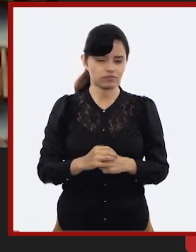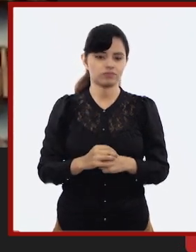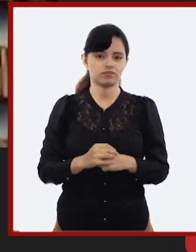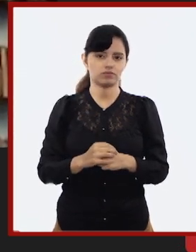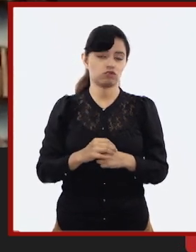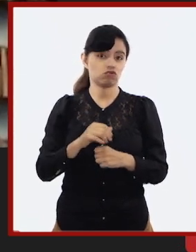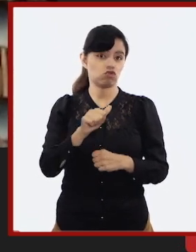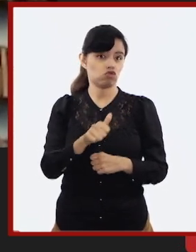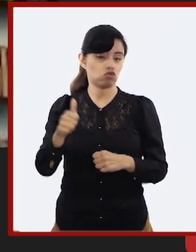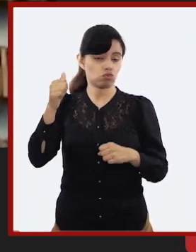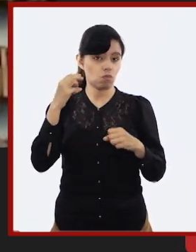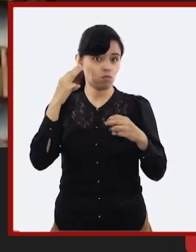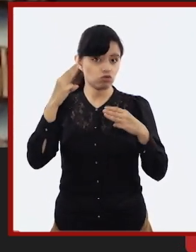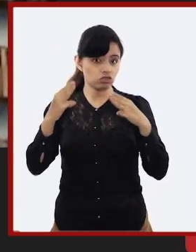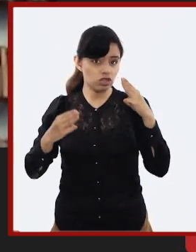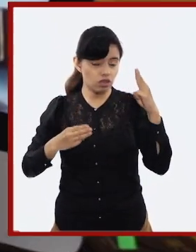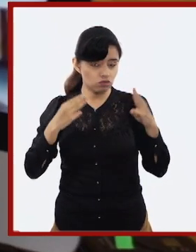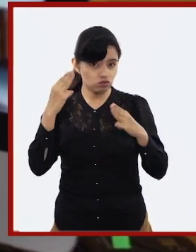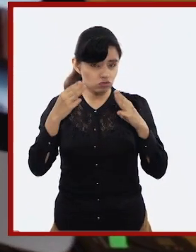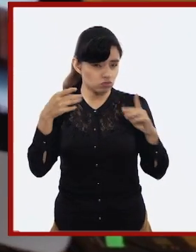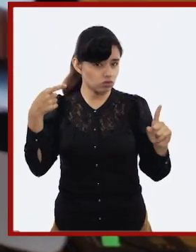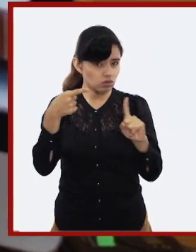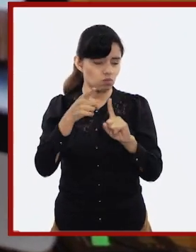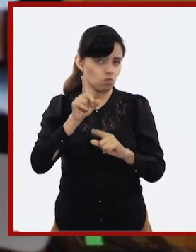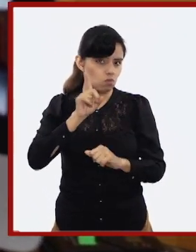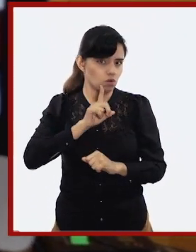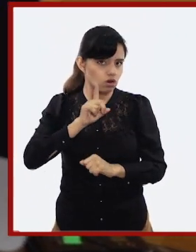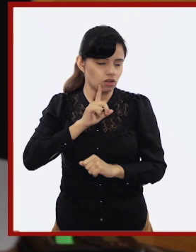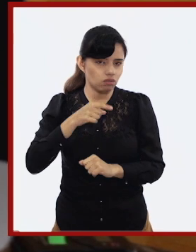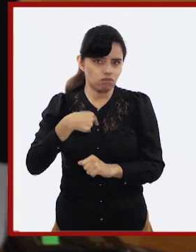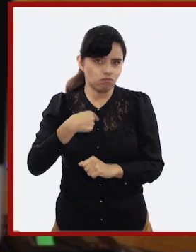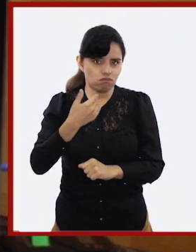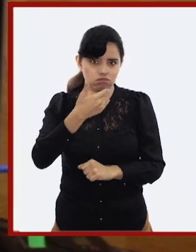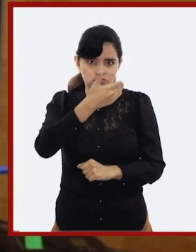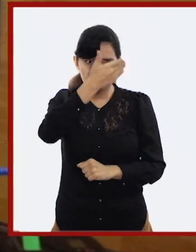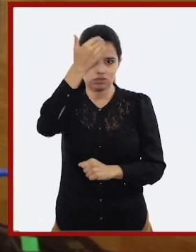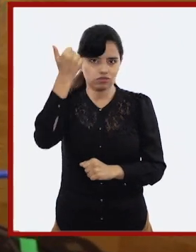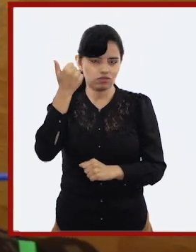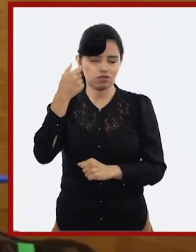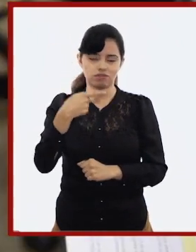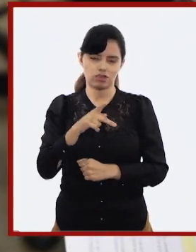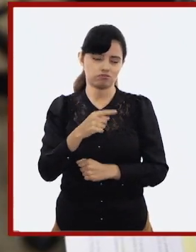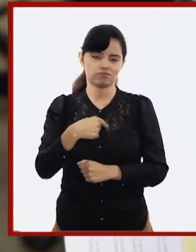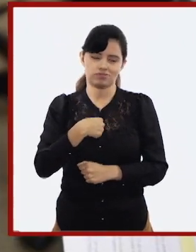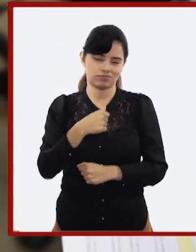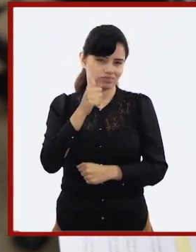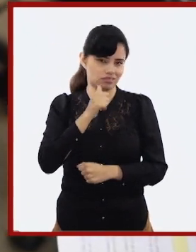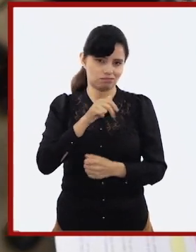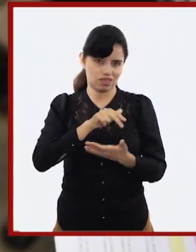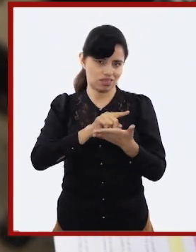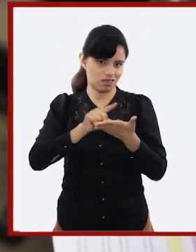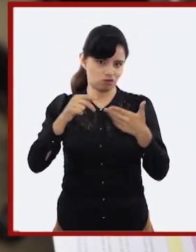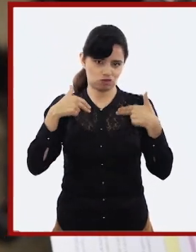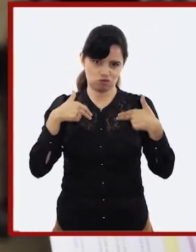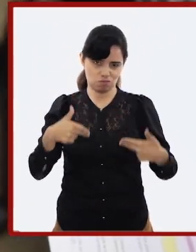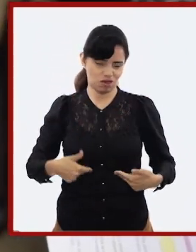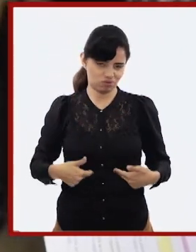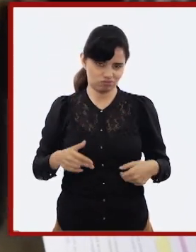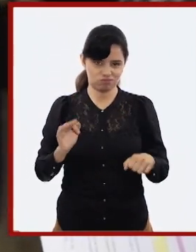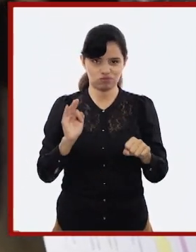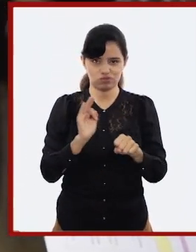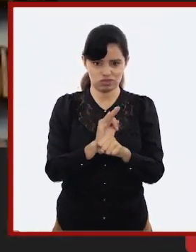había otros museos dedicados a las mujeres, pero yo he sido defensora de derechos humanos